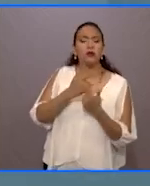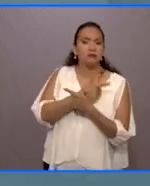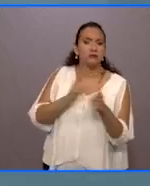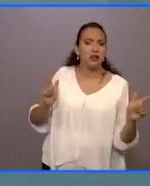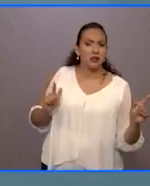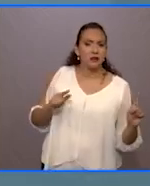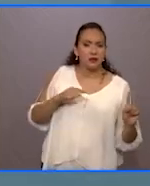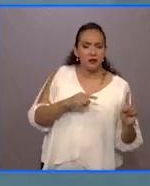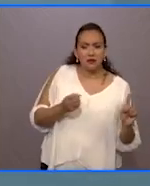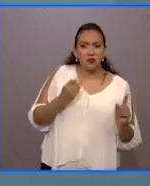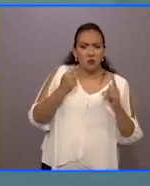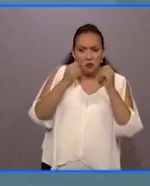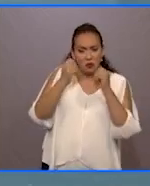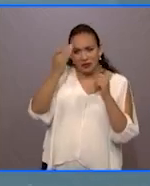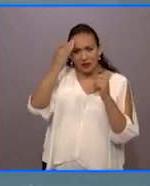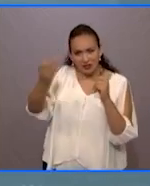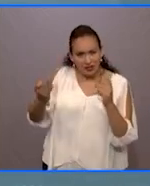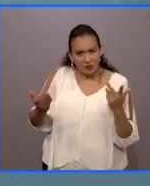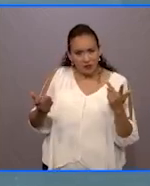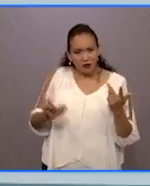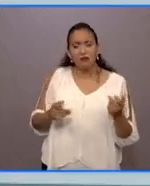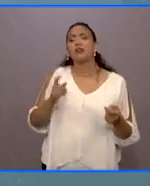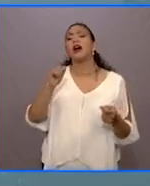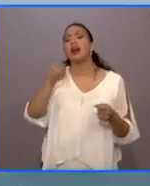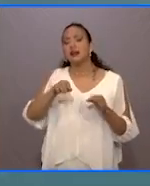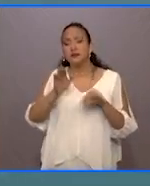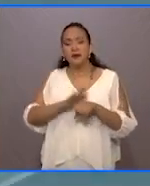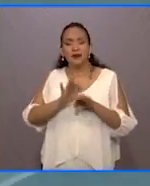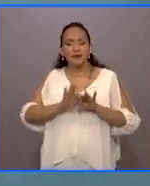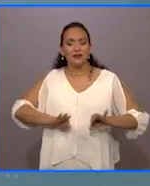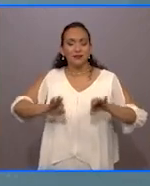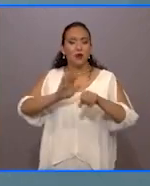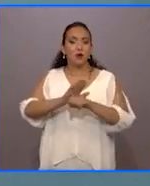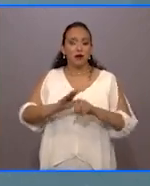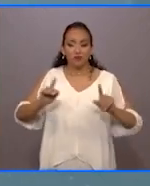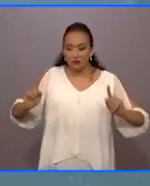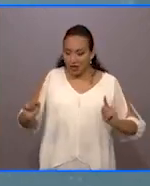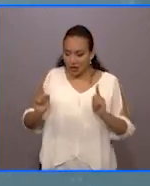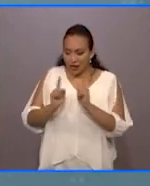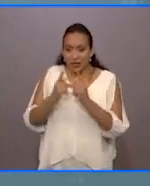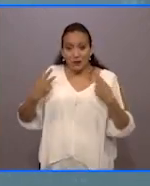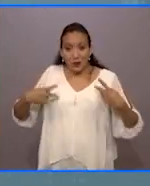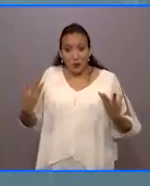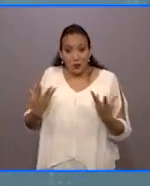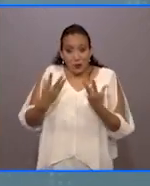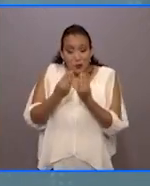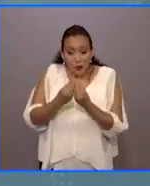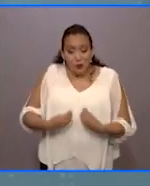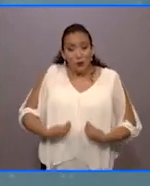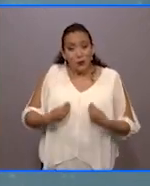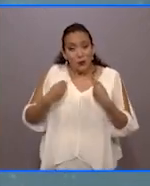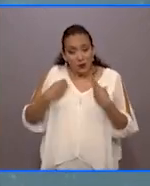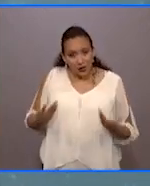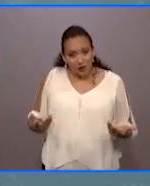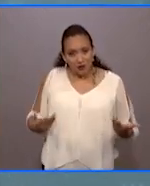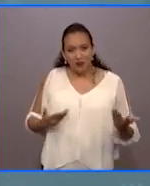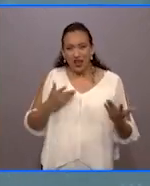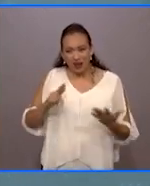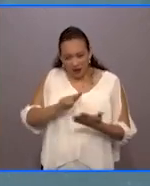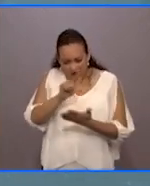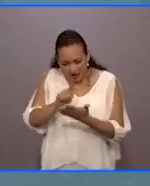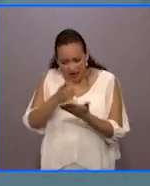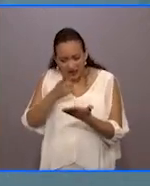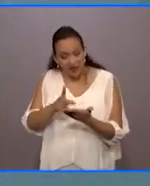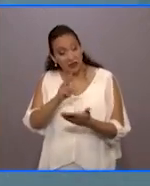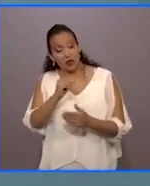bien la temporalidad busca dar certeza y seguridad jurídica a una relación de hecho, no debe convertirse en un requisito que